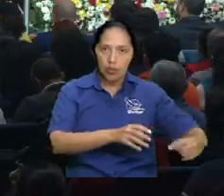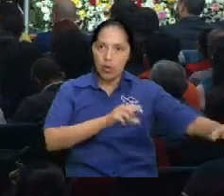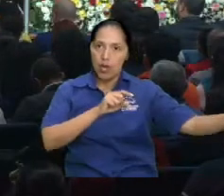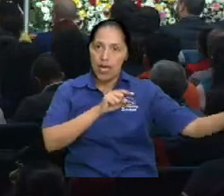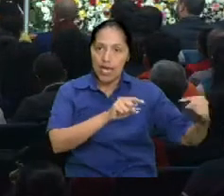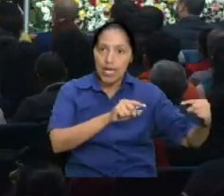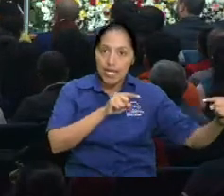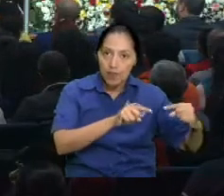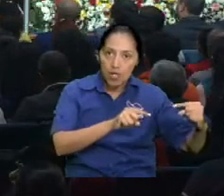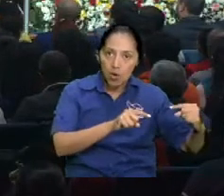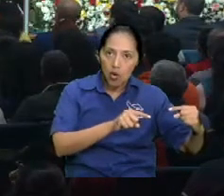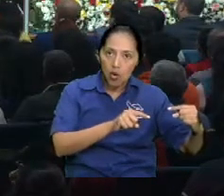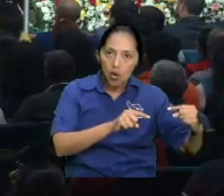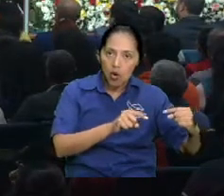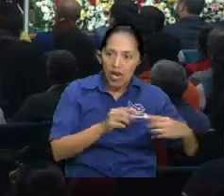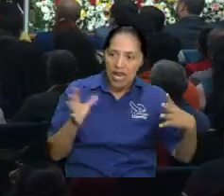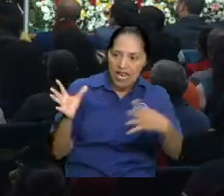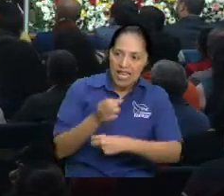Yo me pregunto,